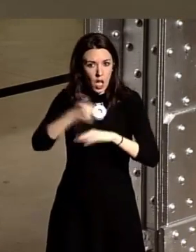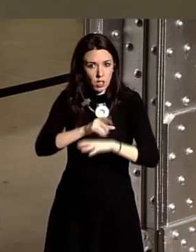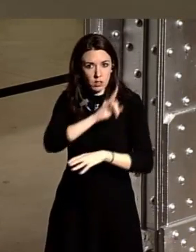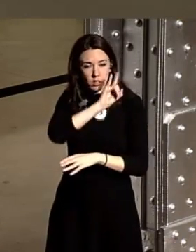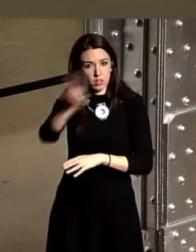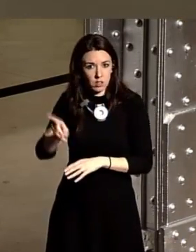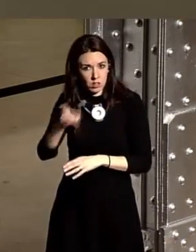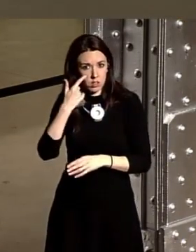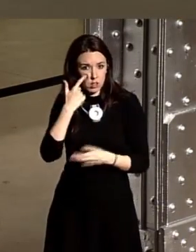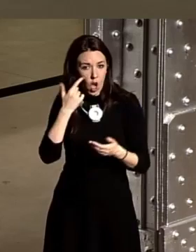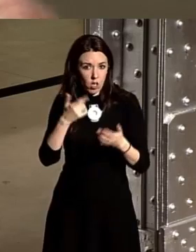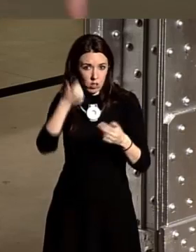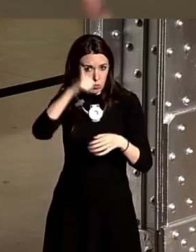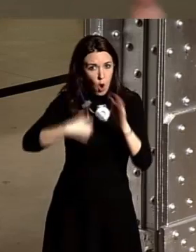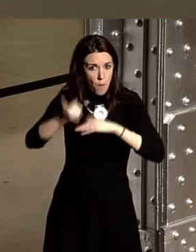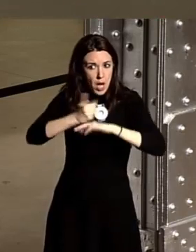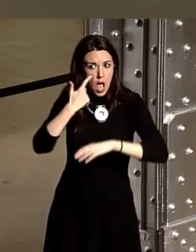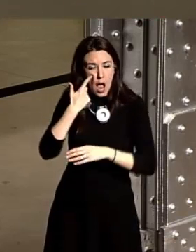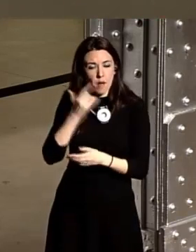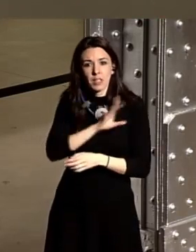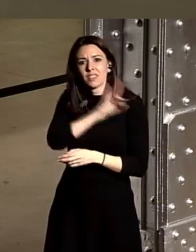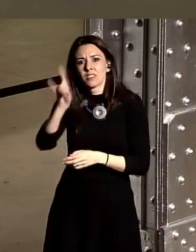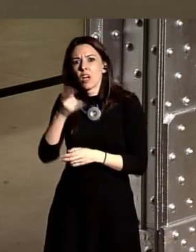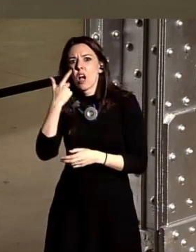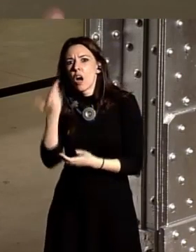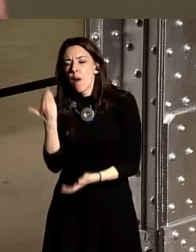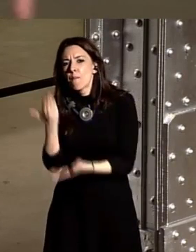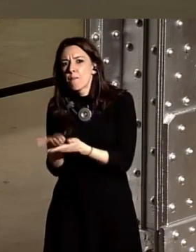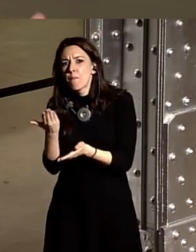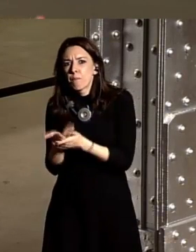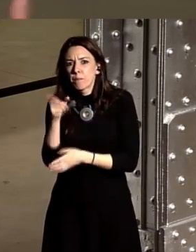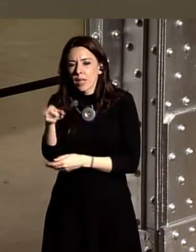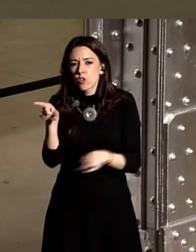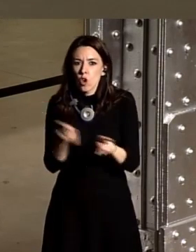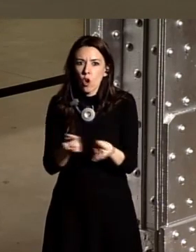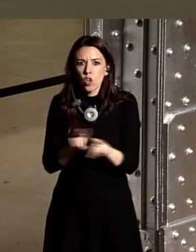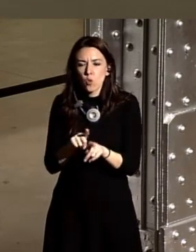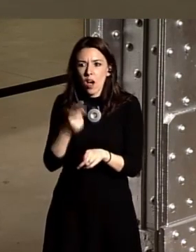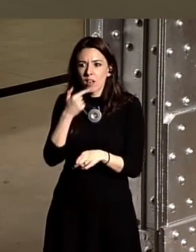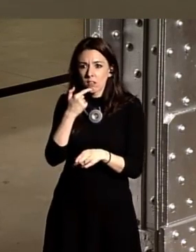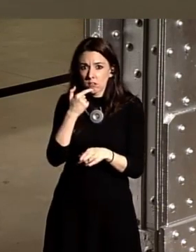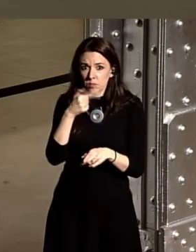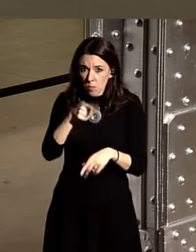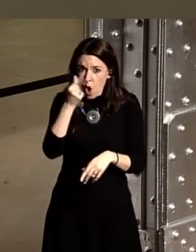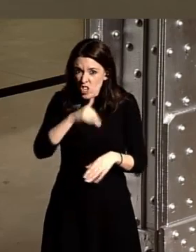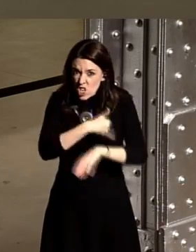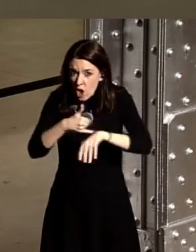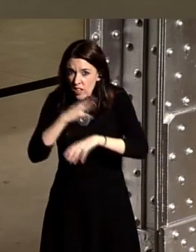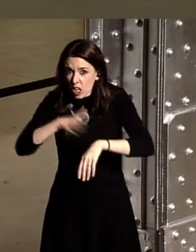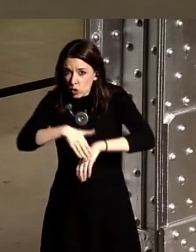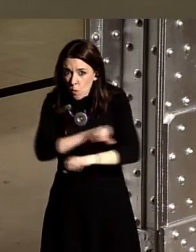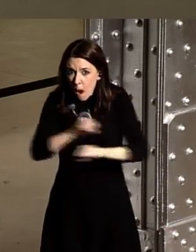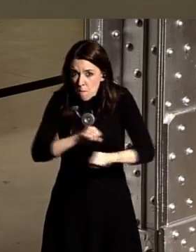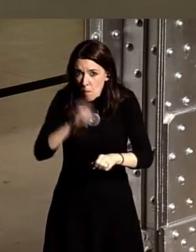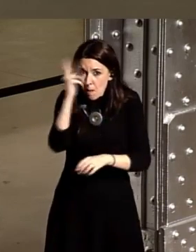Public Affairs Officer, y pidió al militar si se lastimó con la bomba americana.